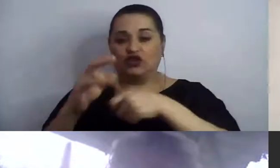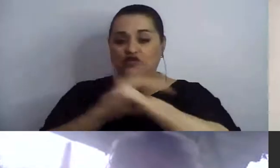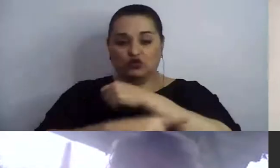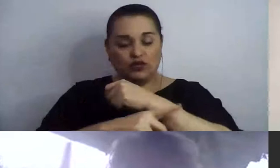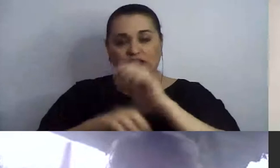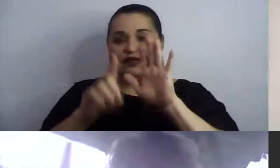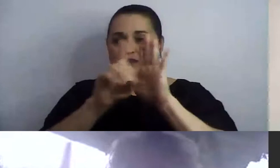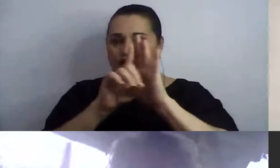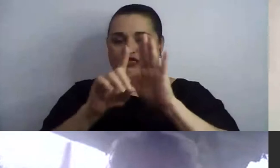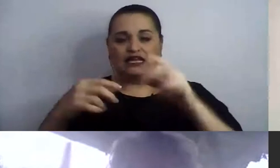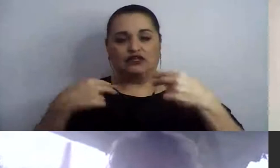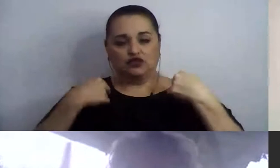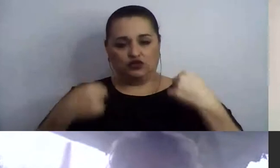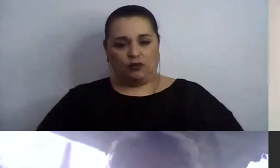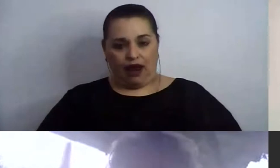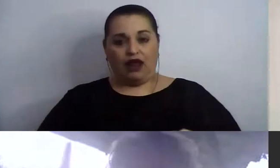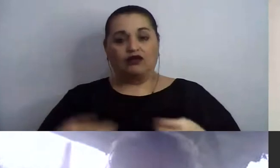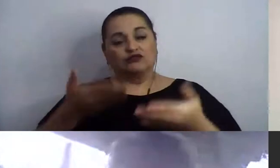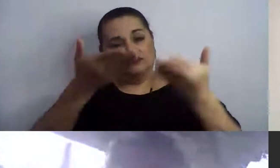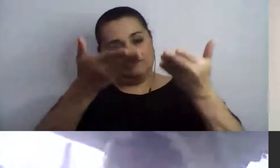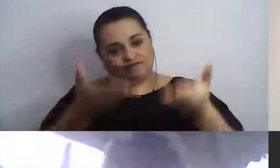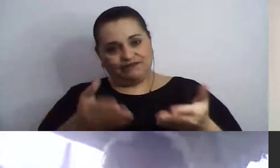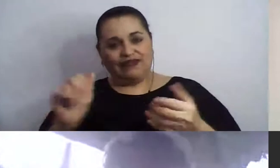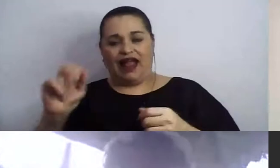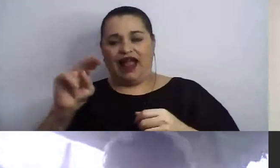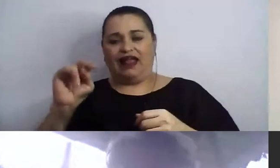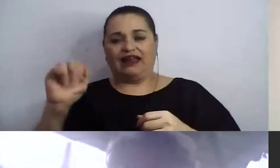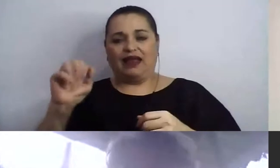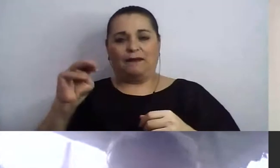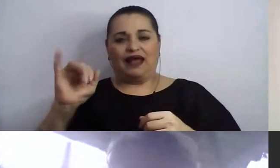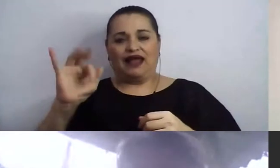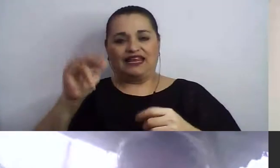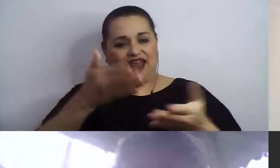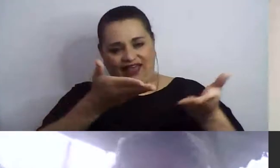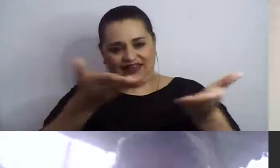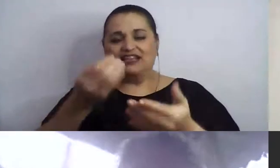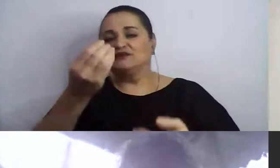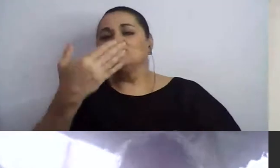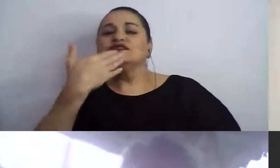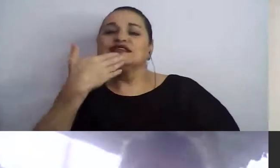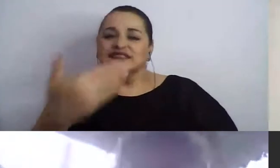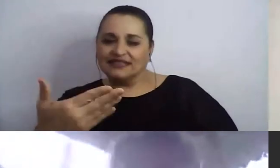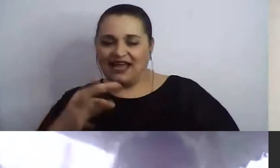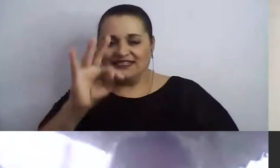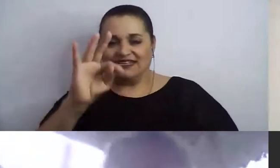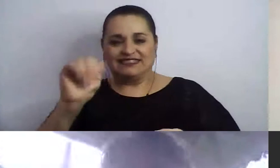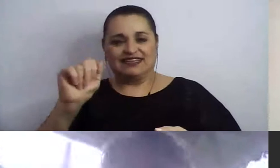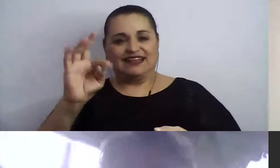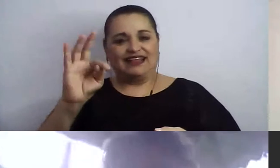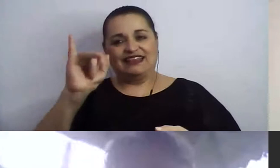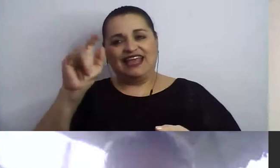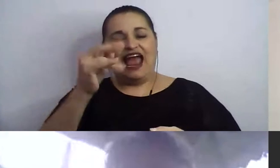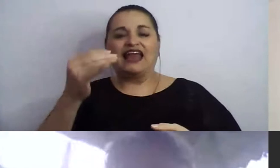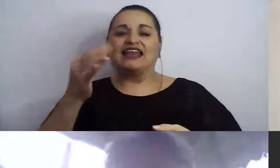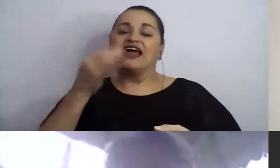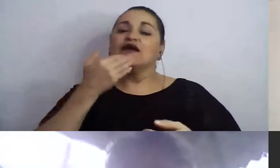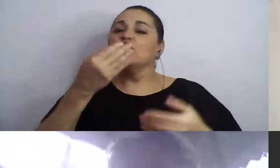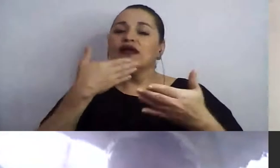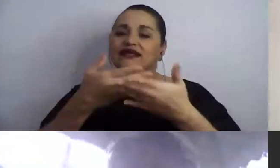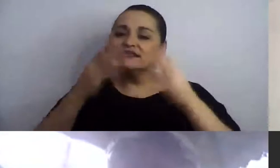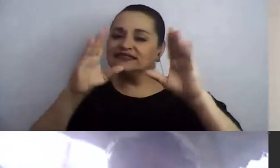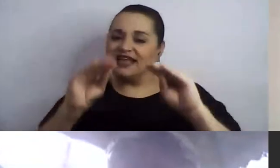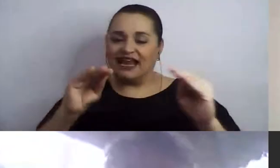derechos humanos así que doña Ana María adelante por favor muchas gracias muchas gracias doña Tatiana buenas tardes un saludo